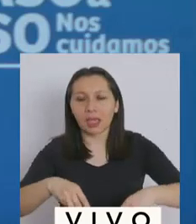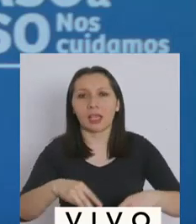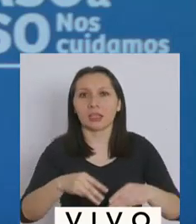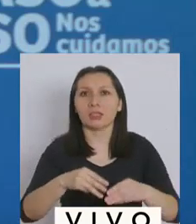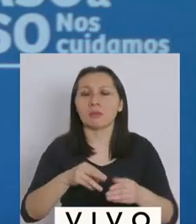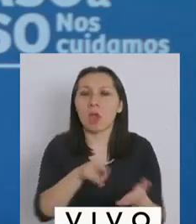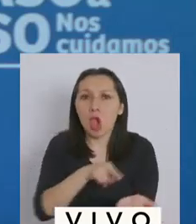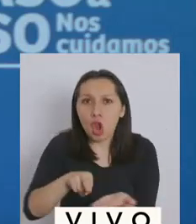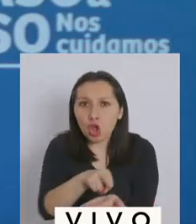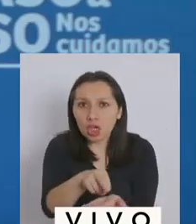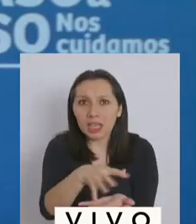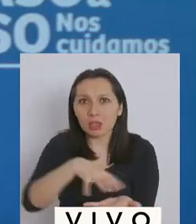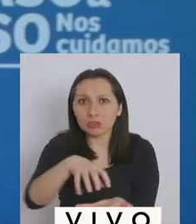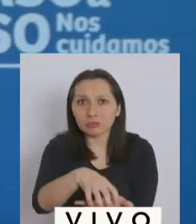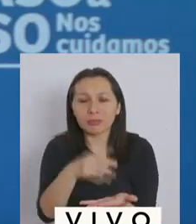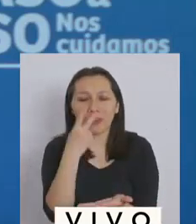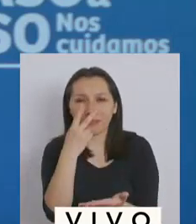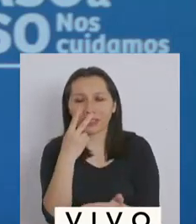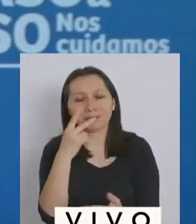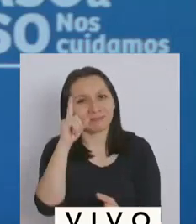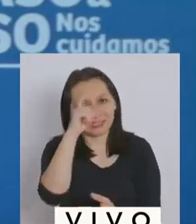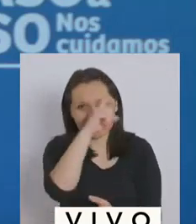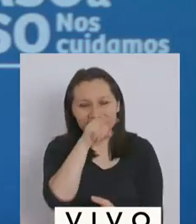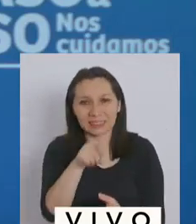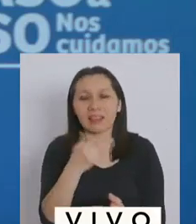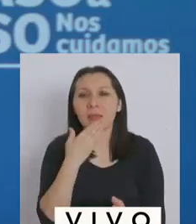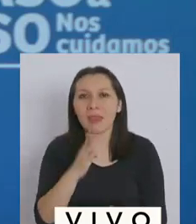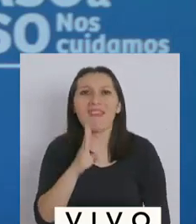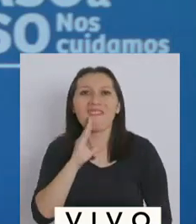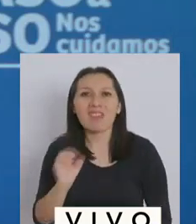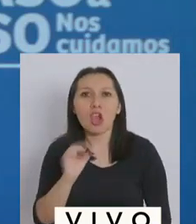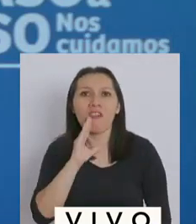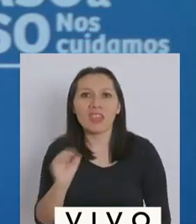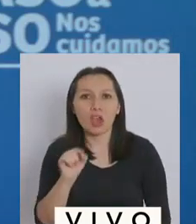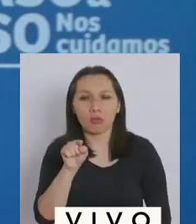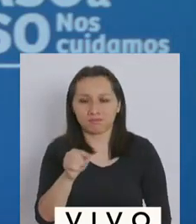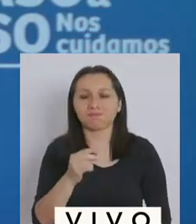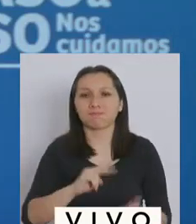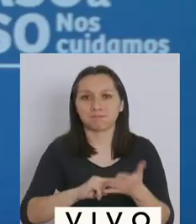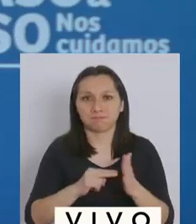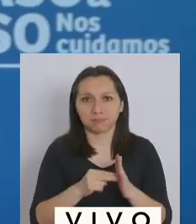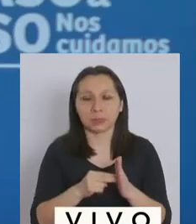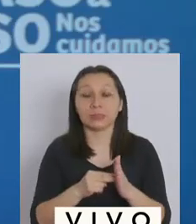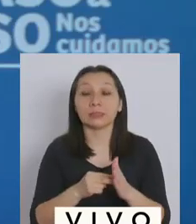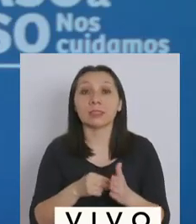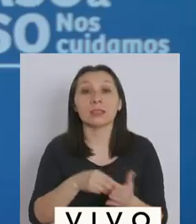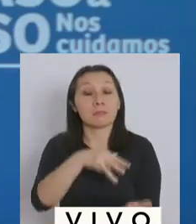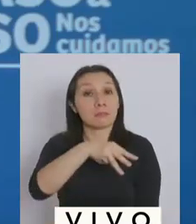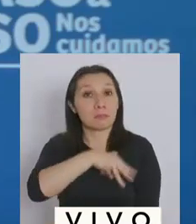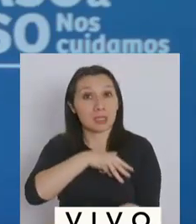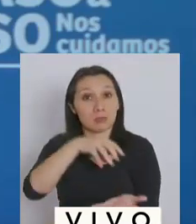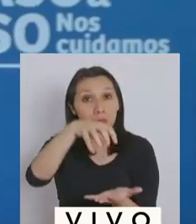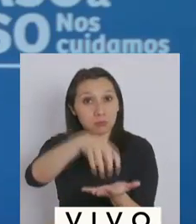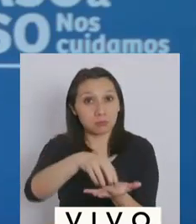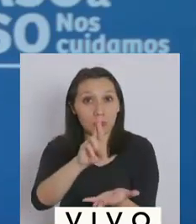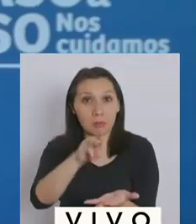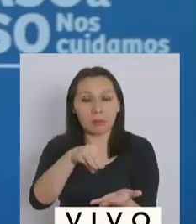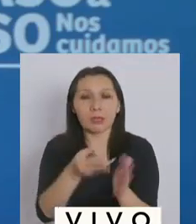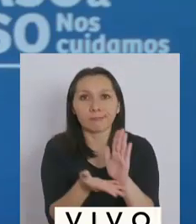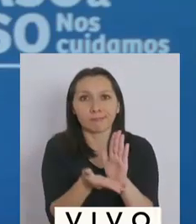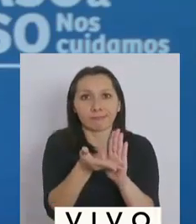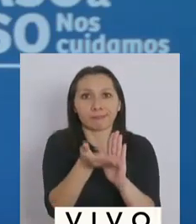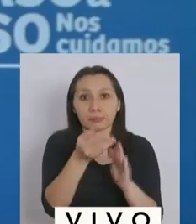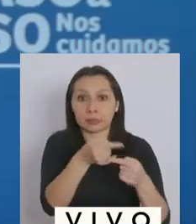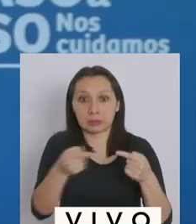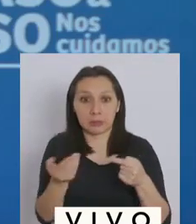los ríos, vemos con preocupación, y también la región del Biobío. La región metropolitana siguió aumentando la última semana.